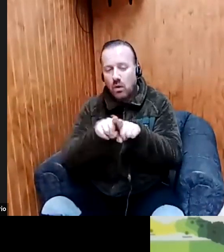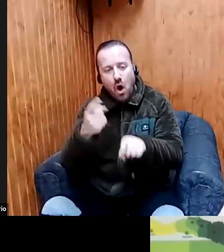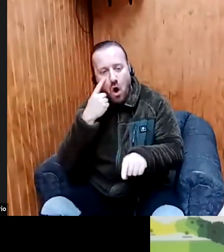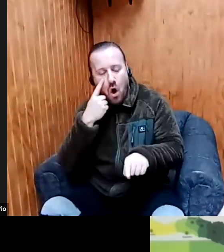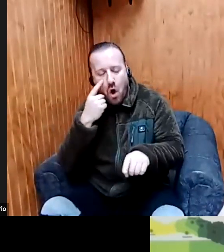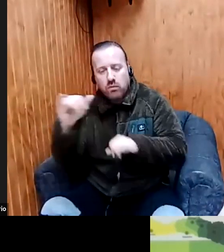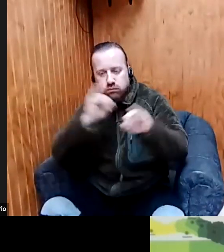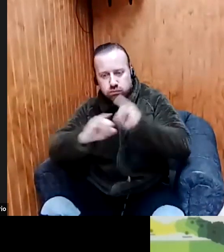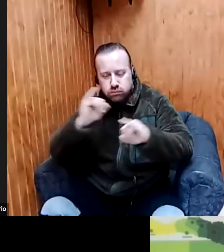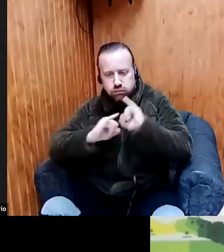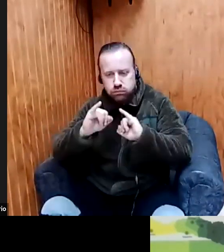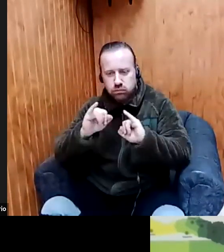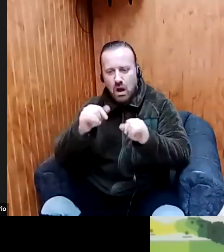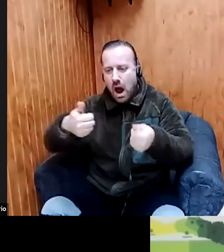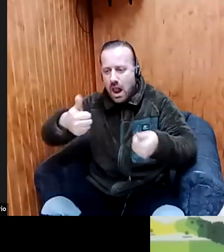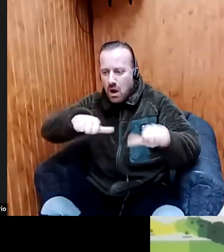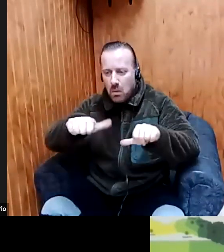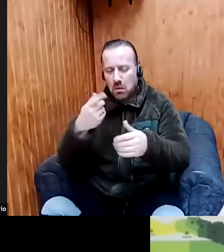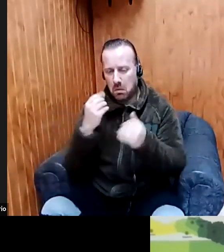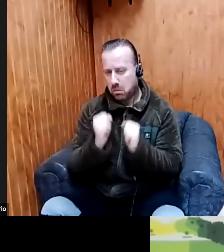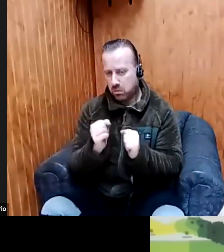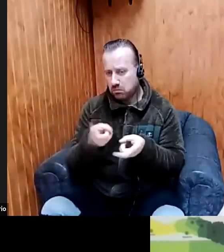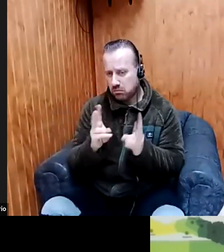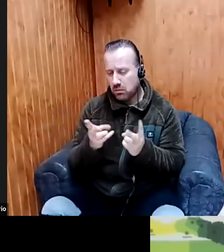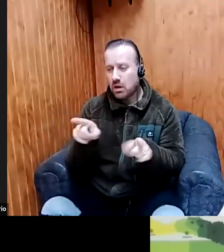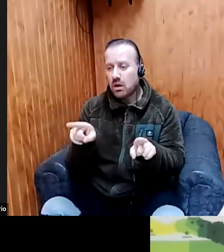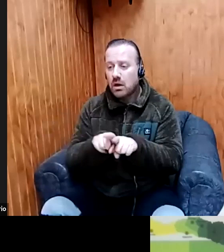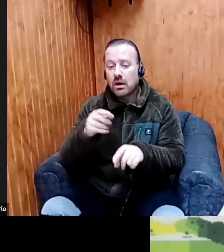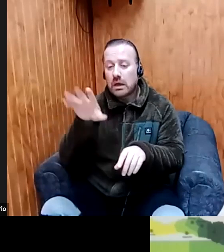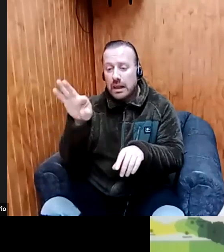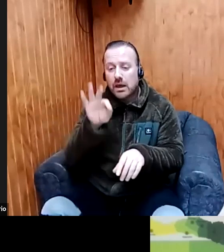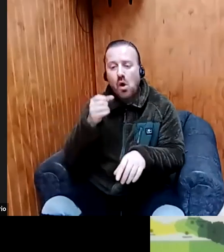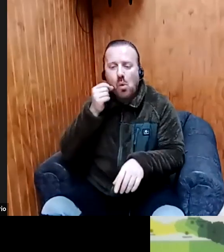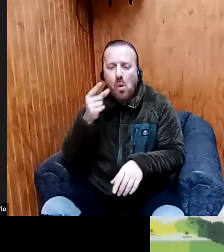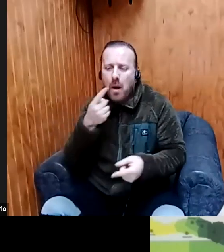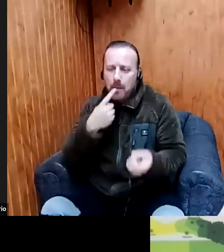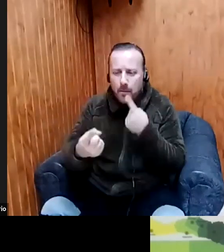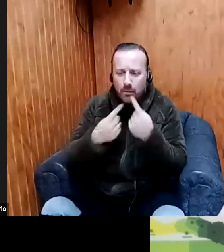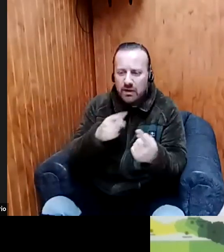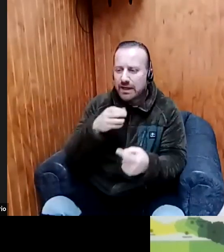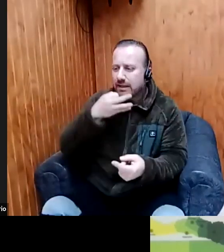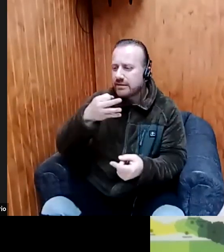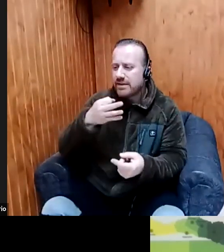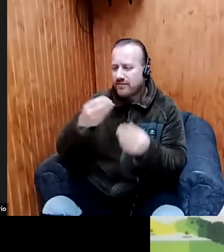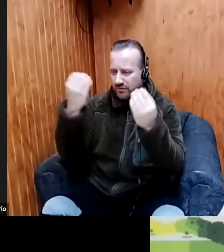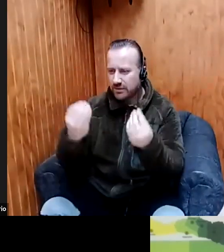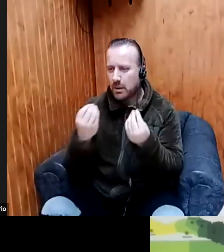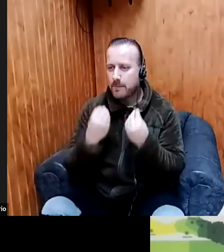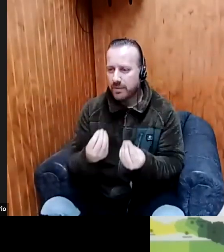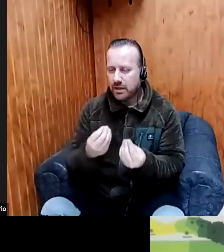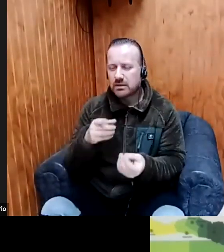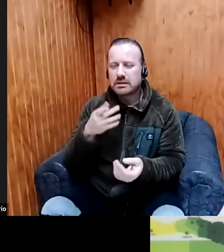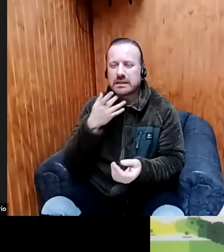hacer. Es elegir bien qué simulaciones, ¿no? Y definir bien qué queremos que hagan los chicos y chicas con